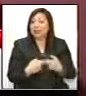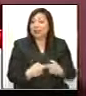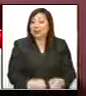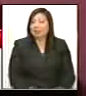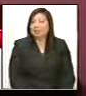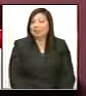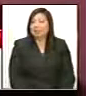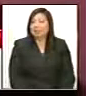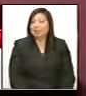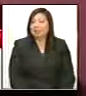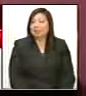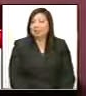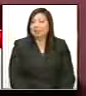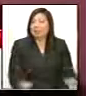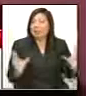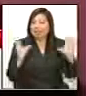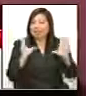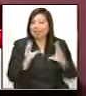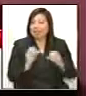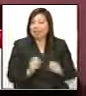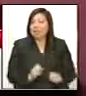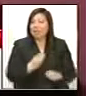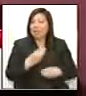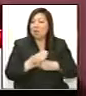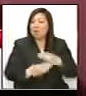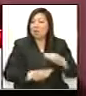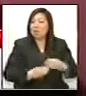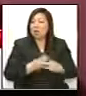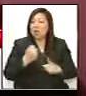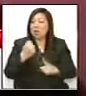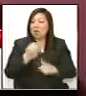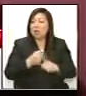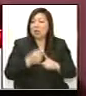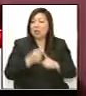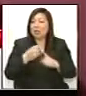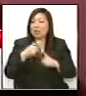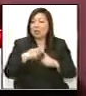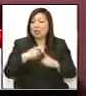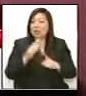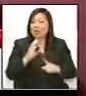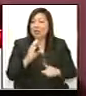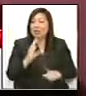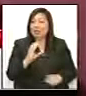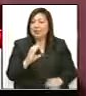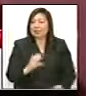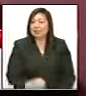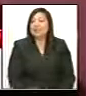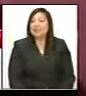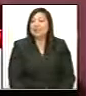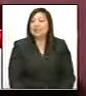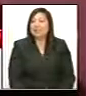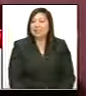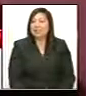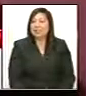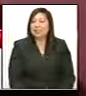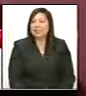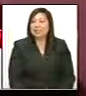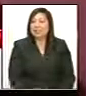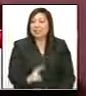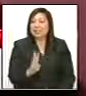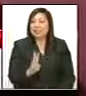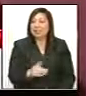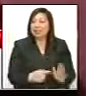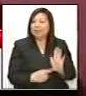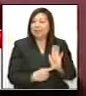está. Anoche, en el Día Mundial de Lucha contra la Tuberculosis, hoy día 24 de marzo, estamos aquí